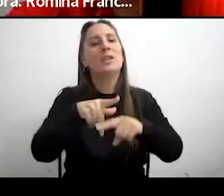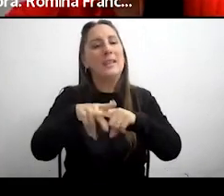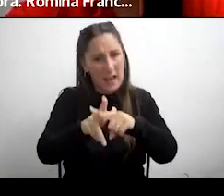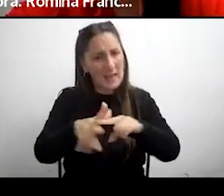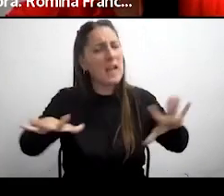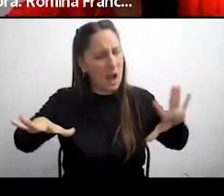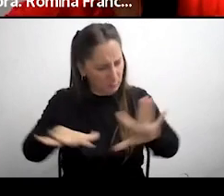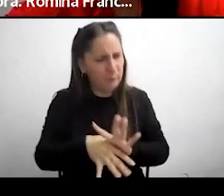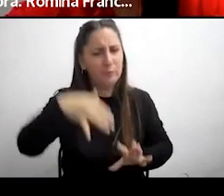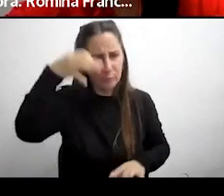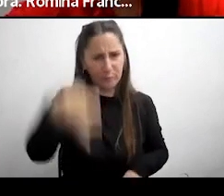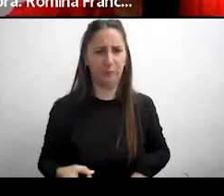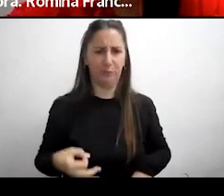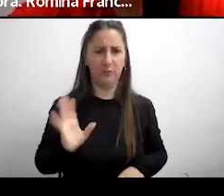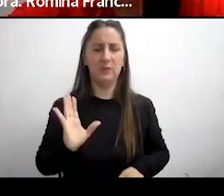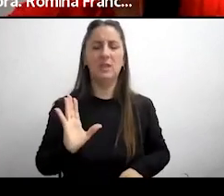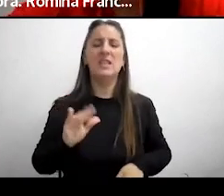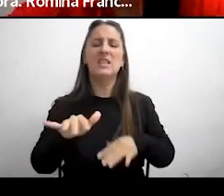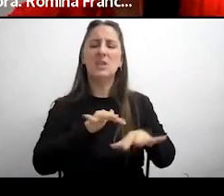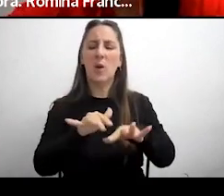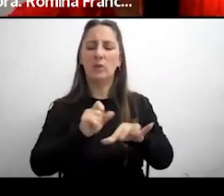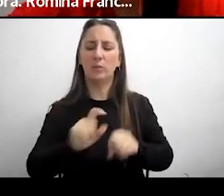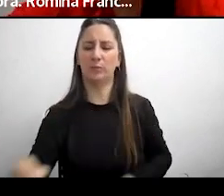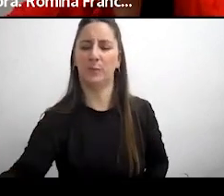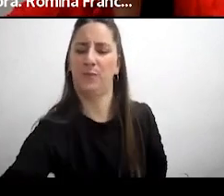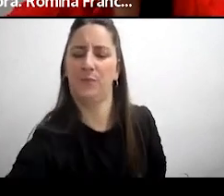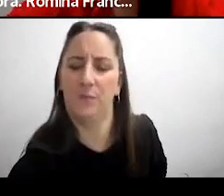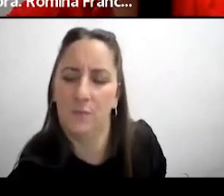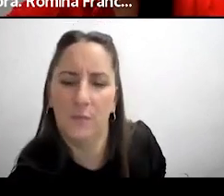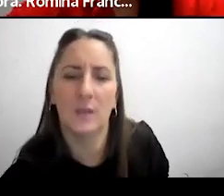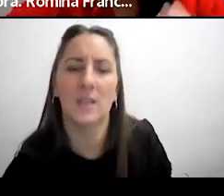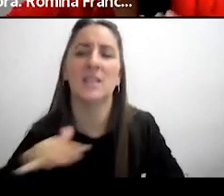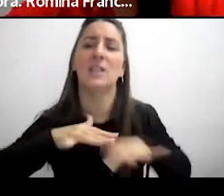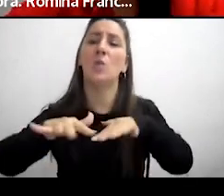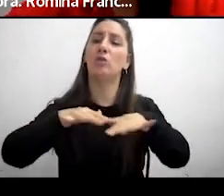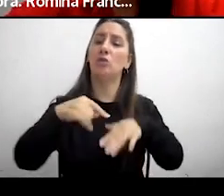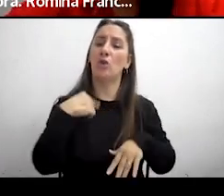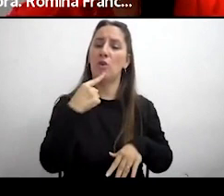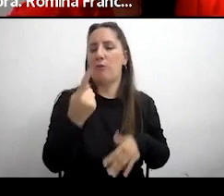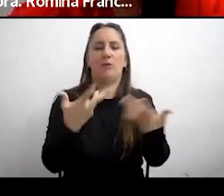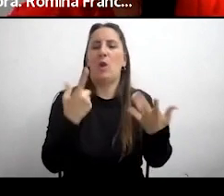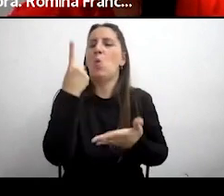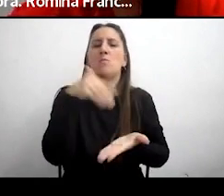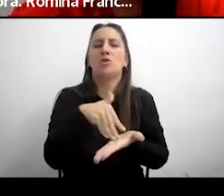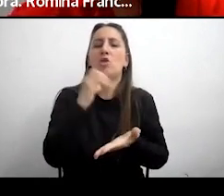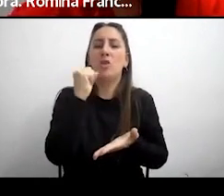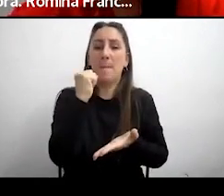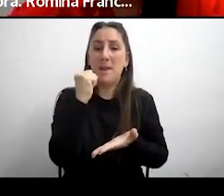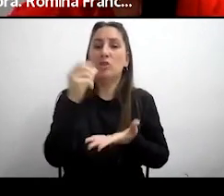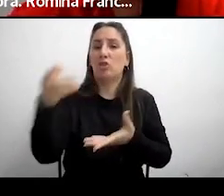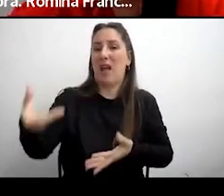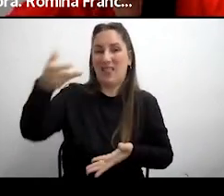correcta. Básicamente, ¿qué situación es? Es una situación en que yo diga, bueno, tengo, no sé, 1.000.000 de pesos en